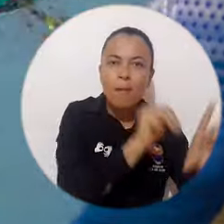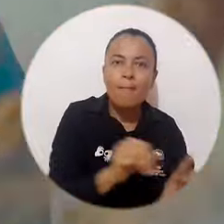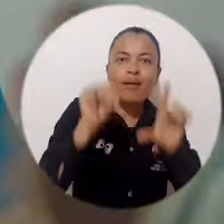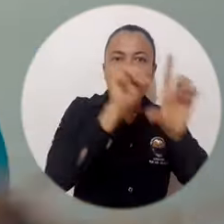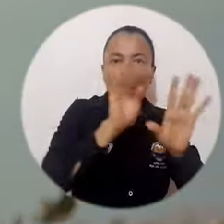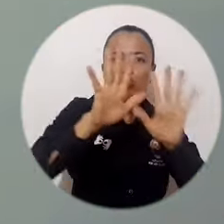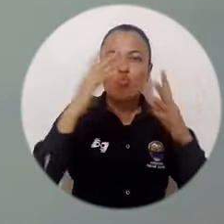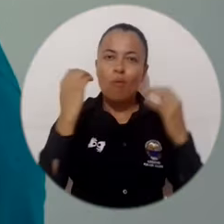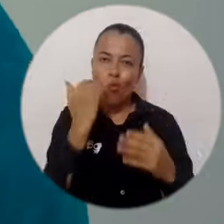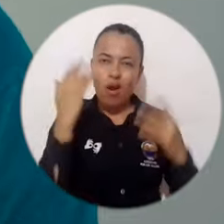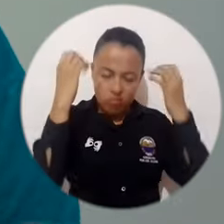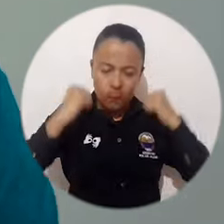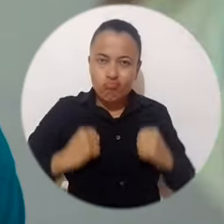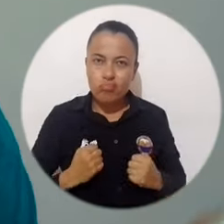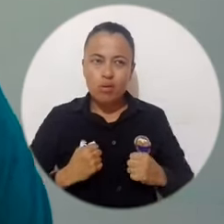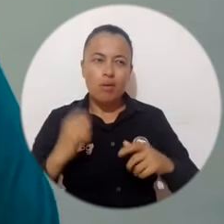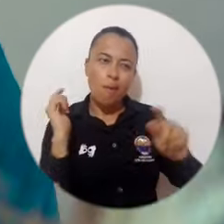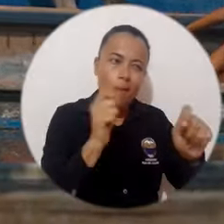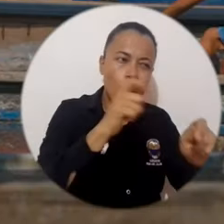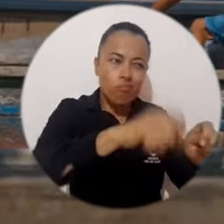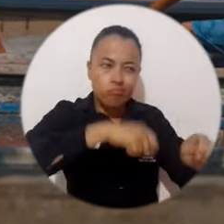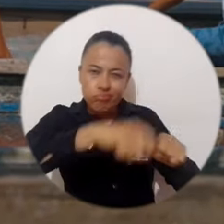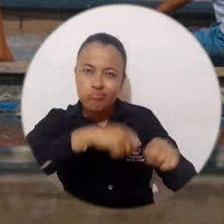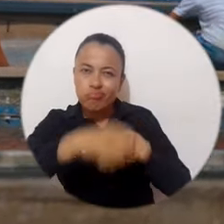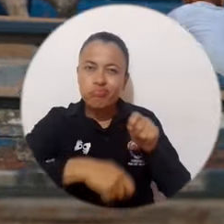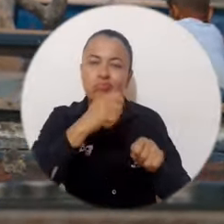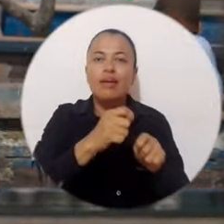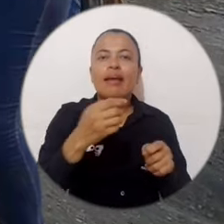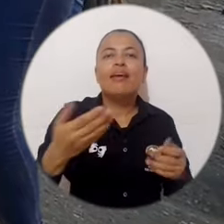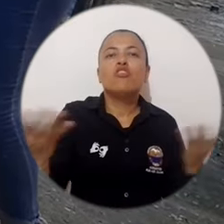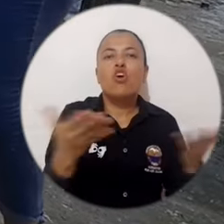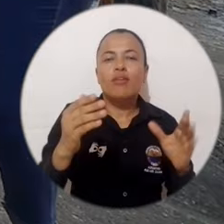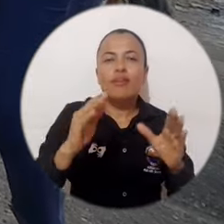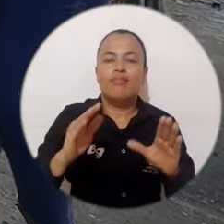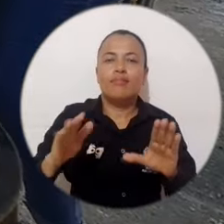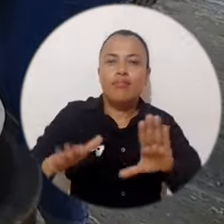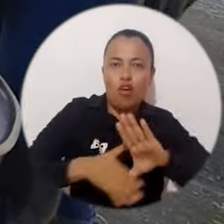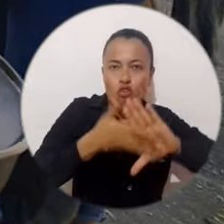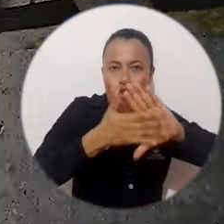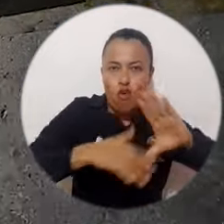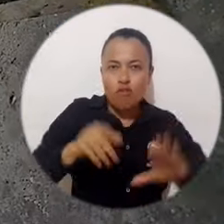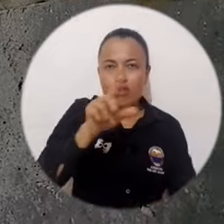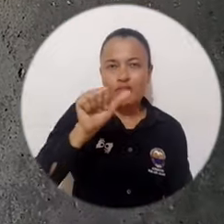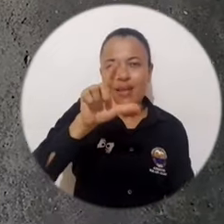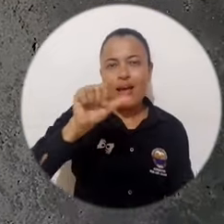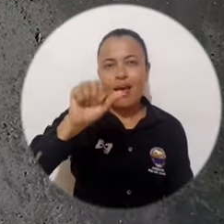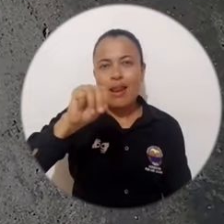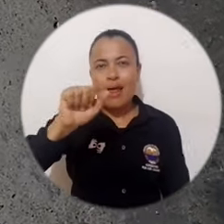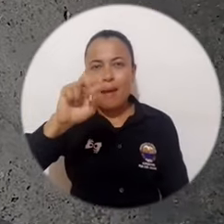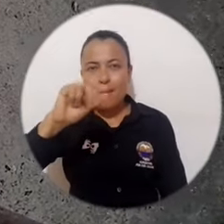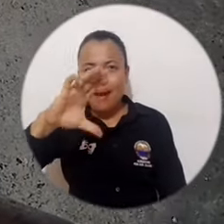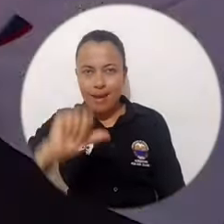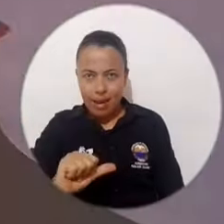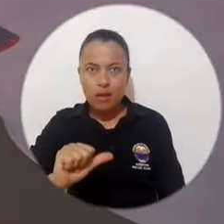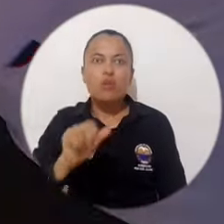en la pesca artesanal en el Golfo de Salamanca. Dicha investigación está cimentada en el trabajo de la mujer en la cadena de valor